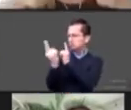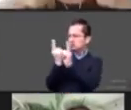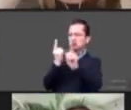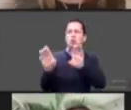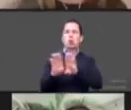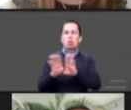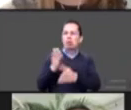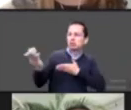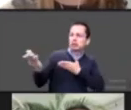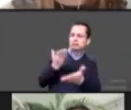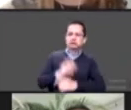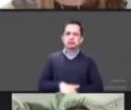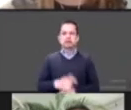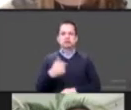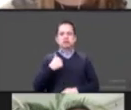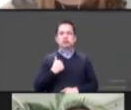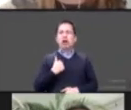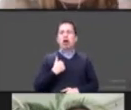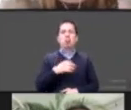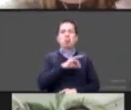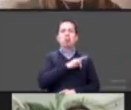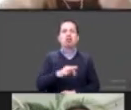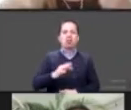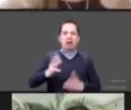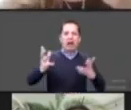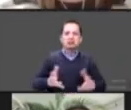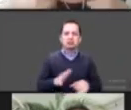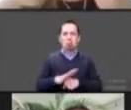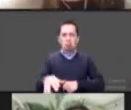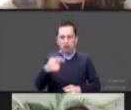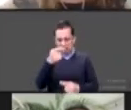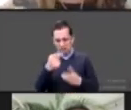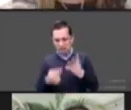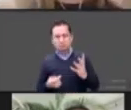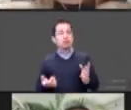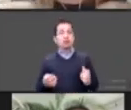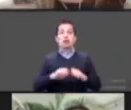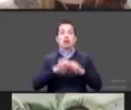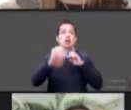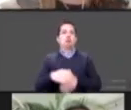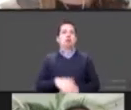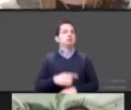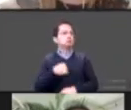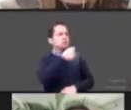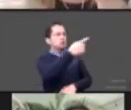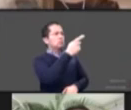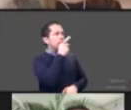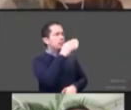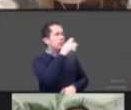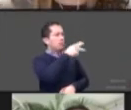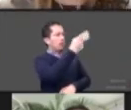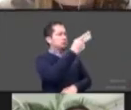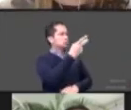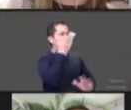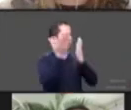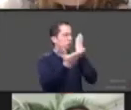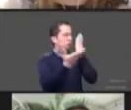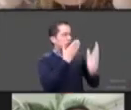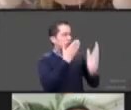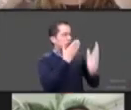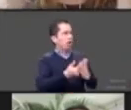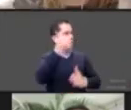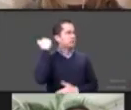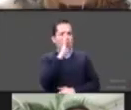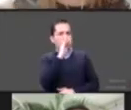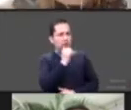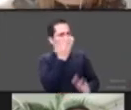se transforman en grandes intenciones. Y es decir, si mis papás no pudieron estudiar, yo sí puedo. Me dijeron 10 veces que